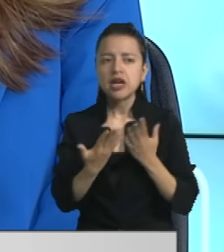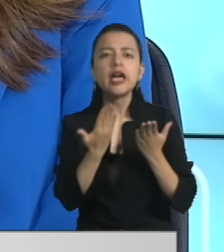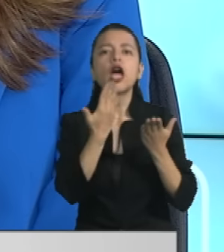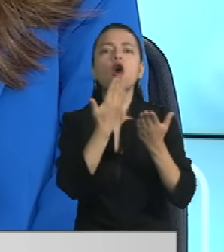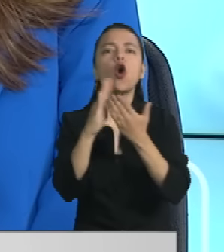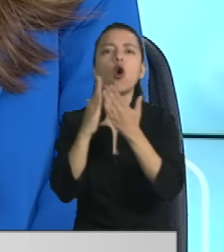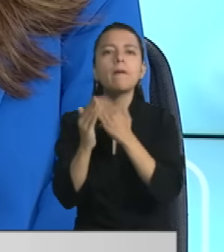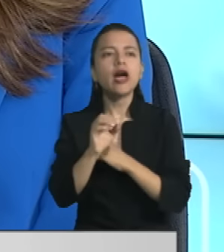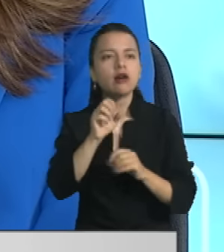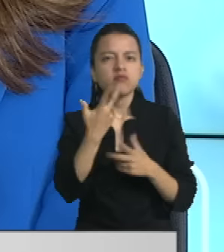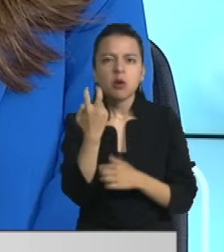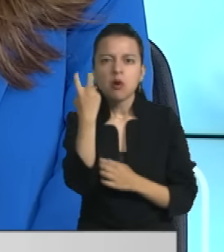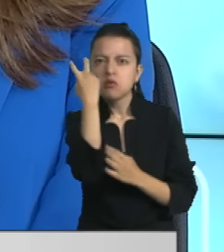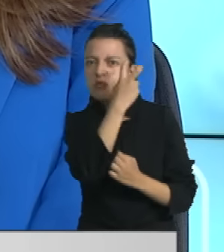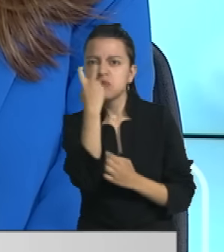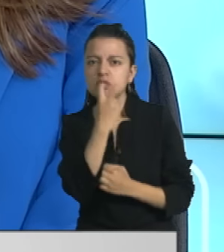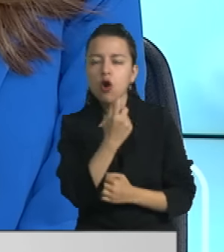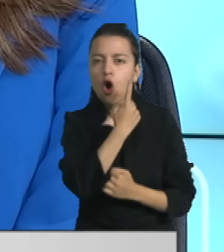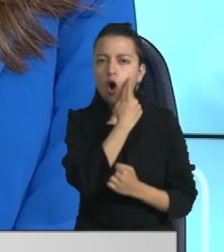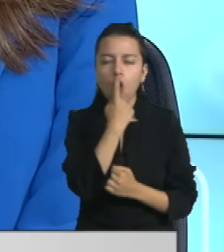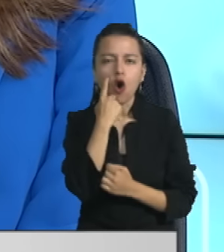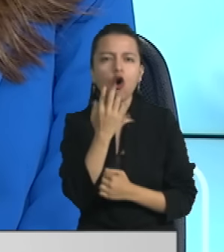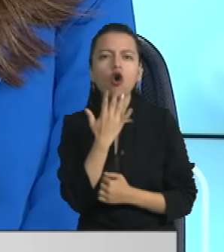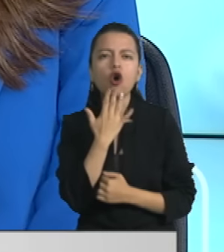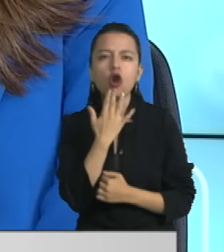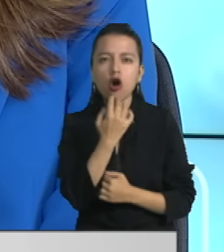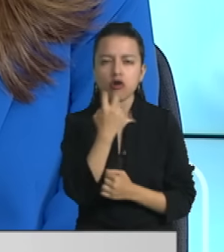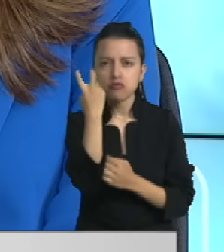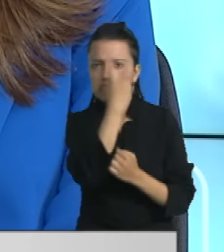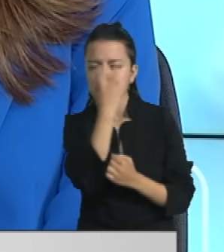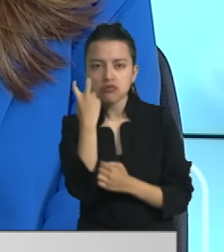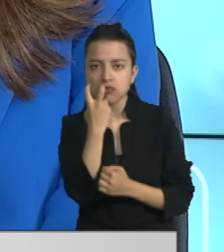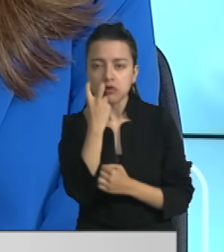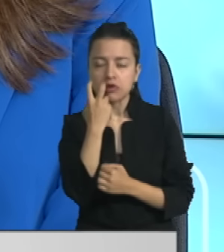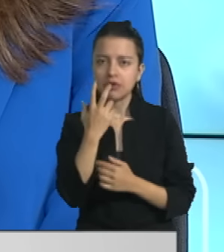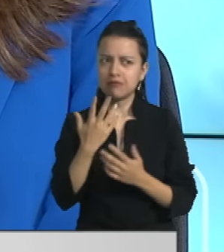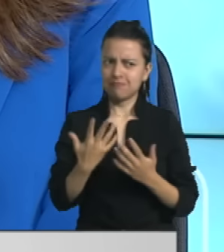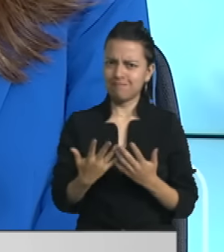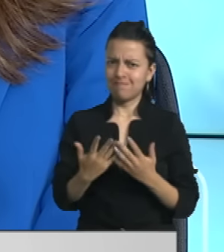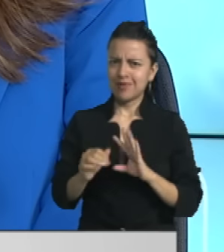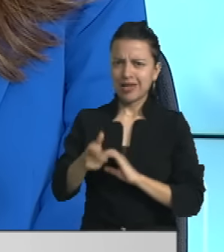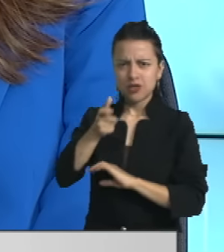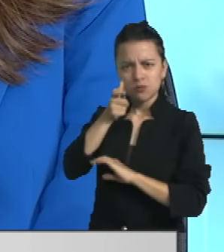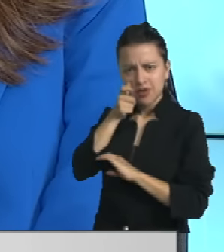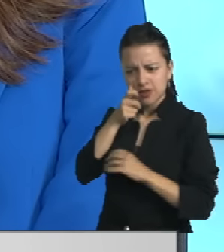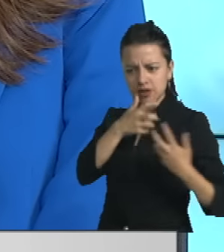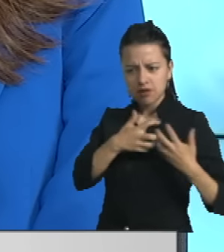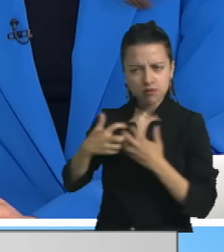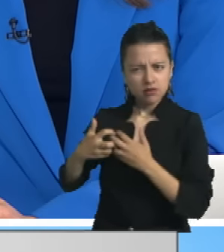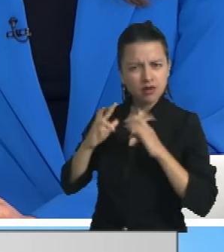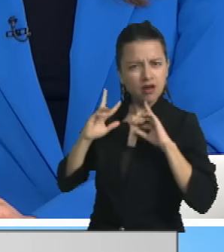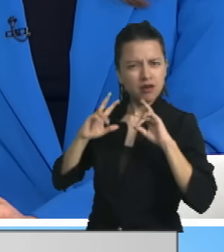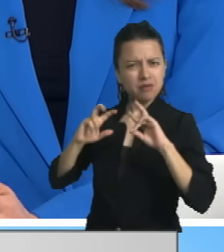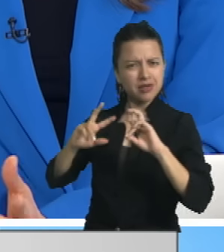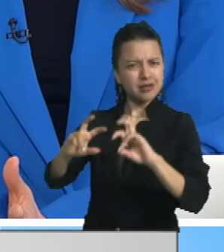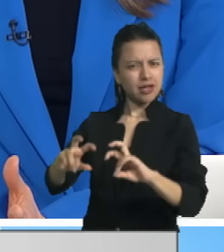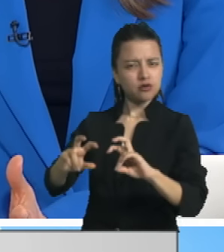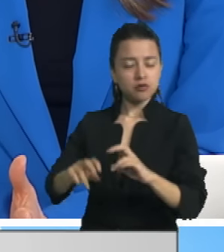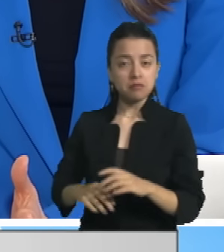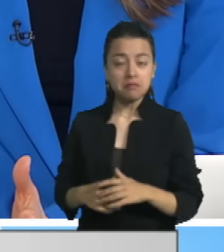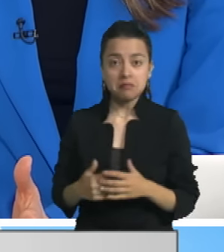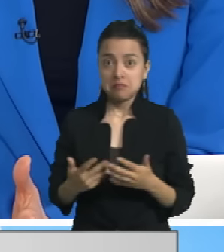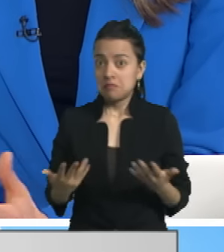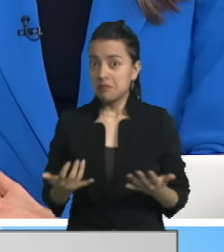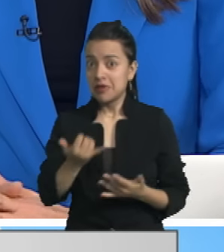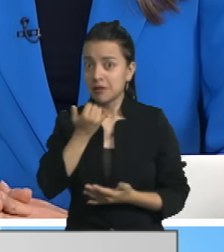personas para escanear su Iris la superintendencia de industria y comercio inició una investigación al respecto Nicolás Romero Qué se sabe